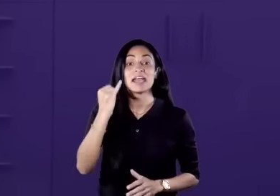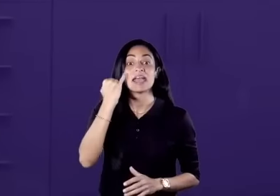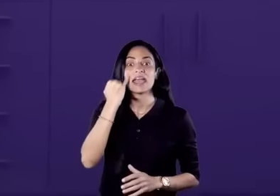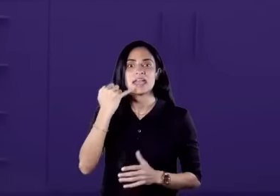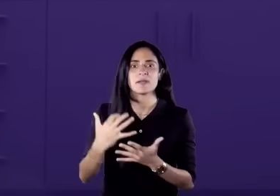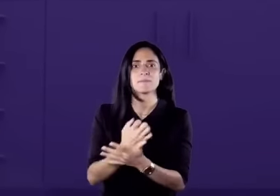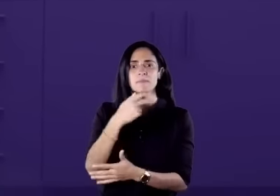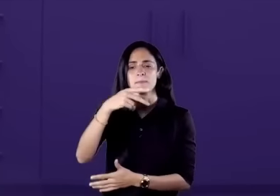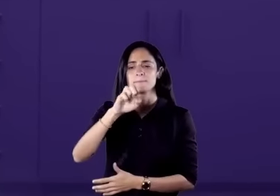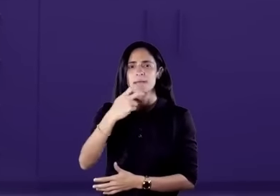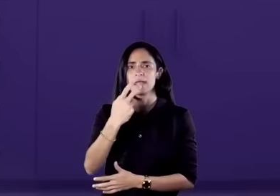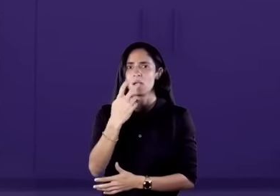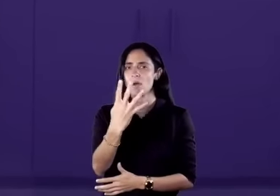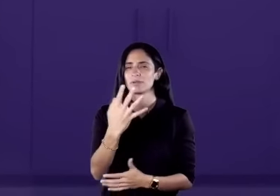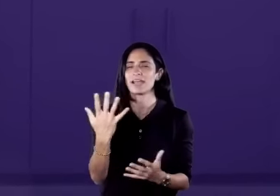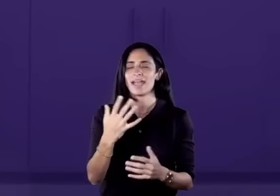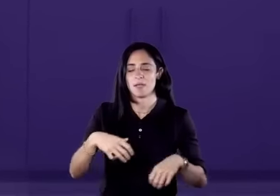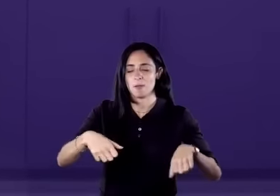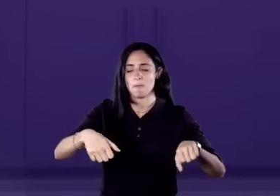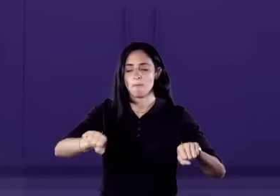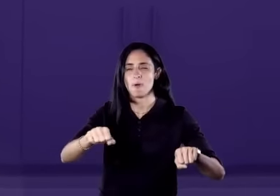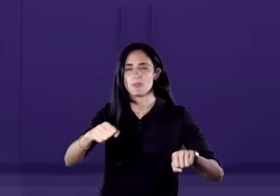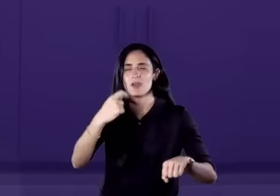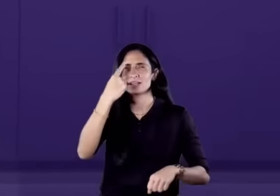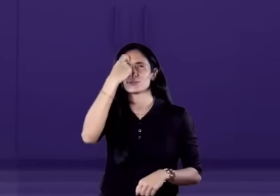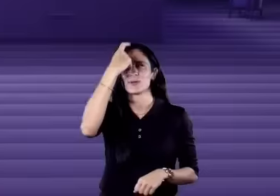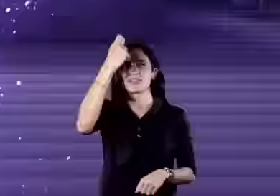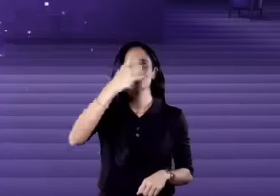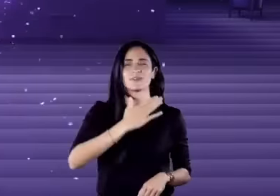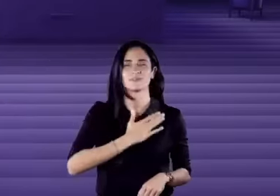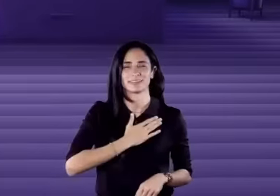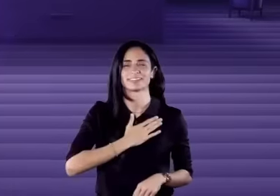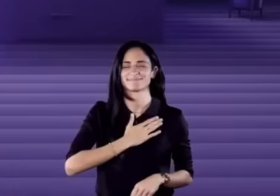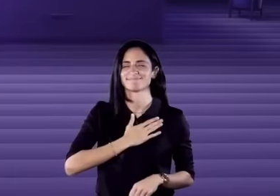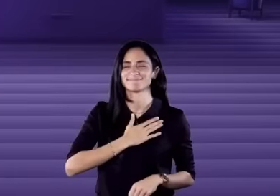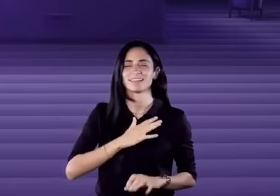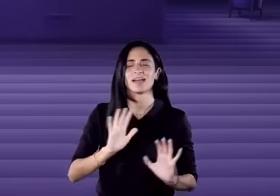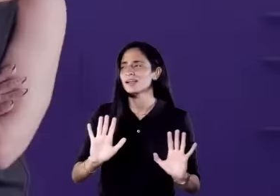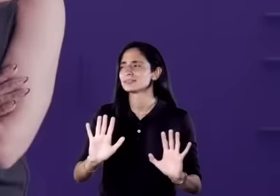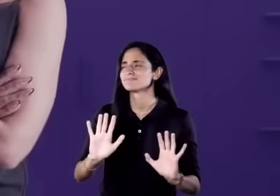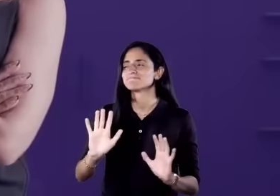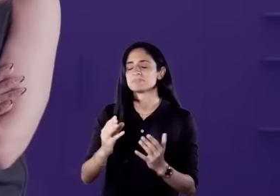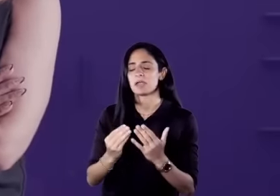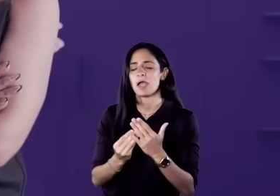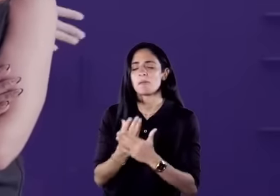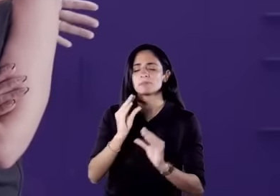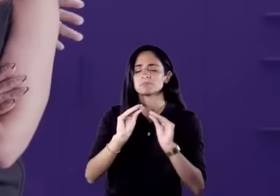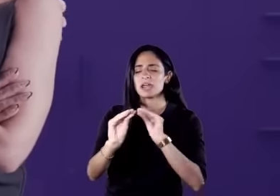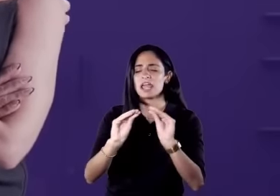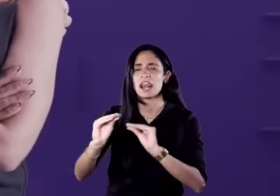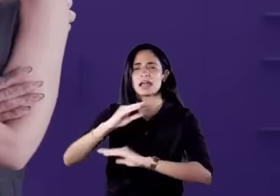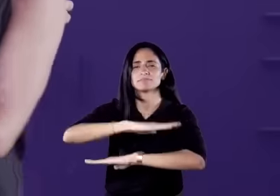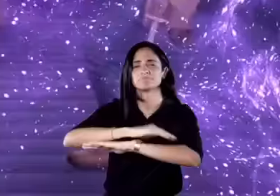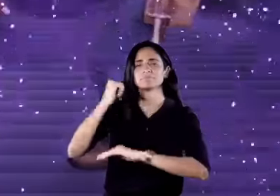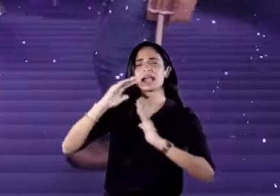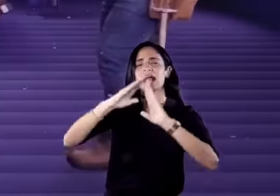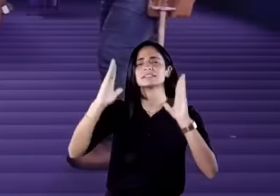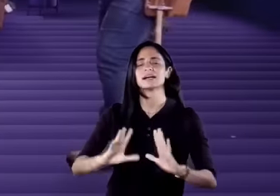pego en el Pega 4, yo me compraría la motora de mis sueños. O mejor, arreglamos la